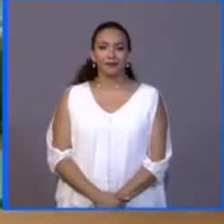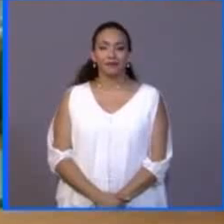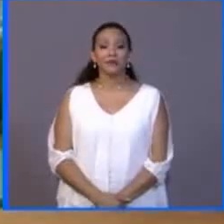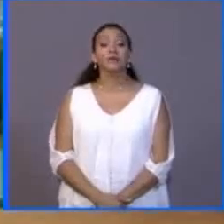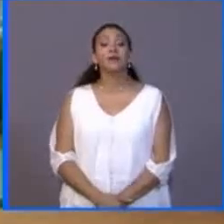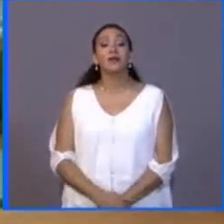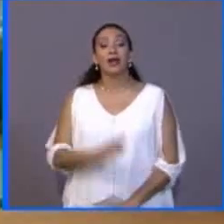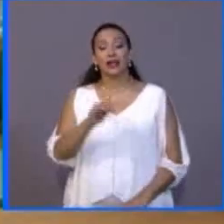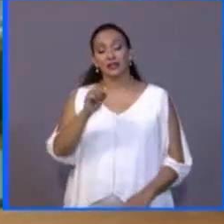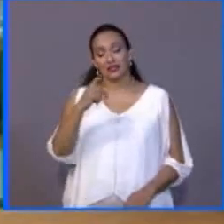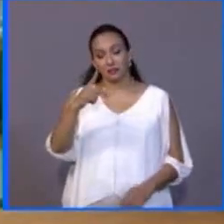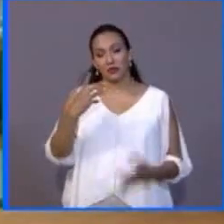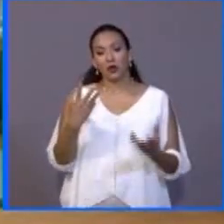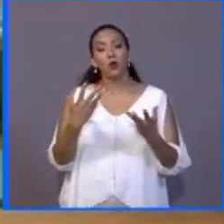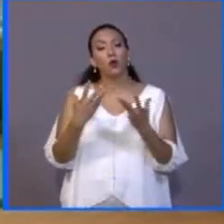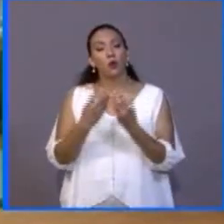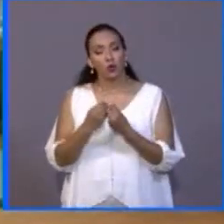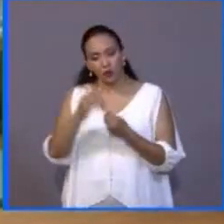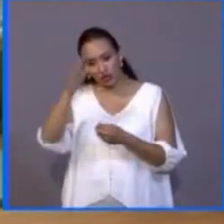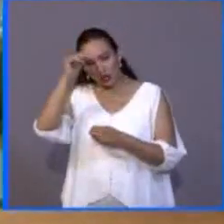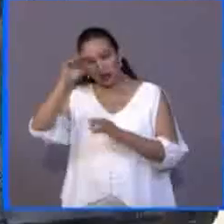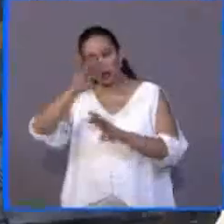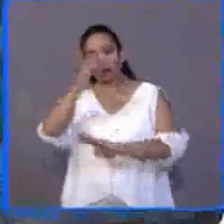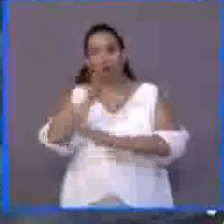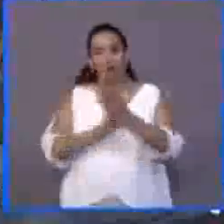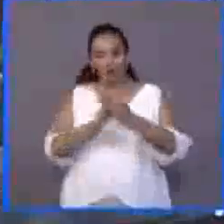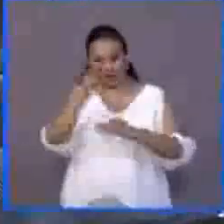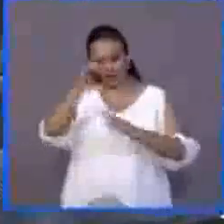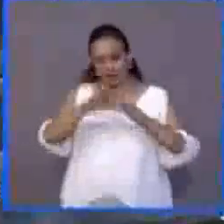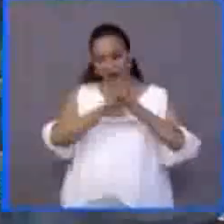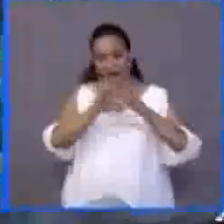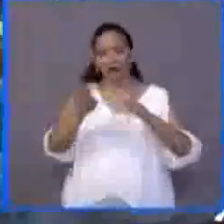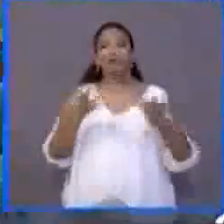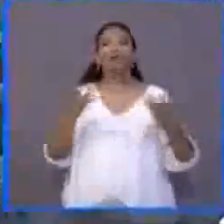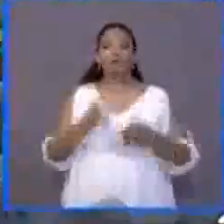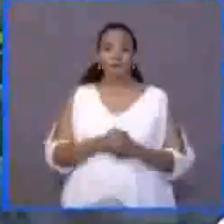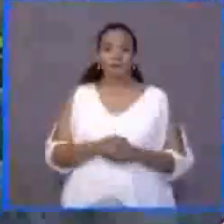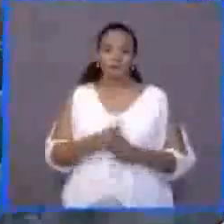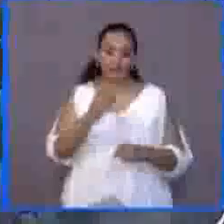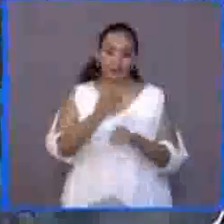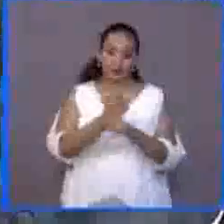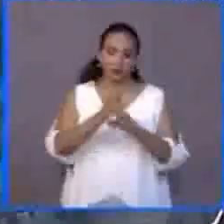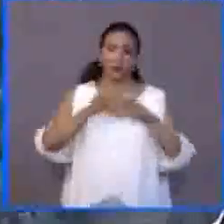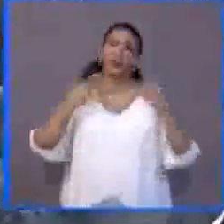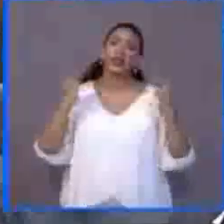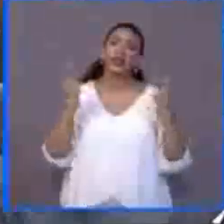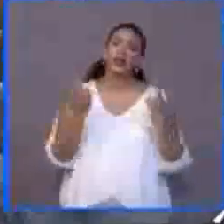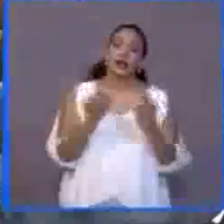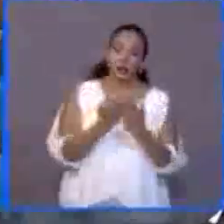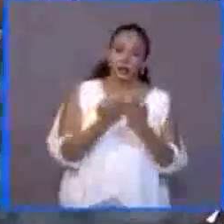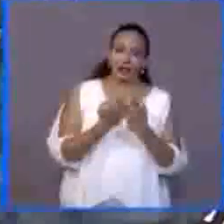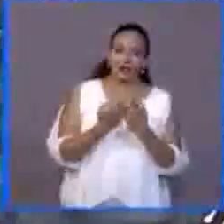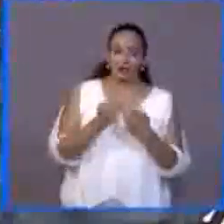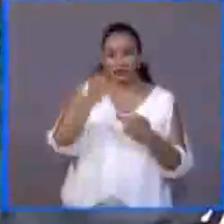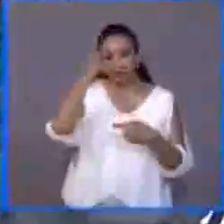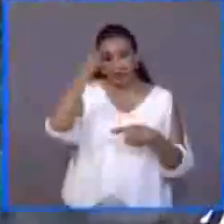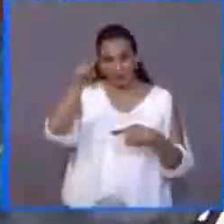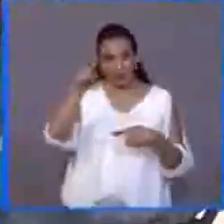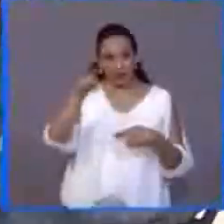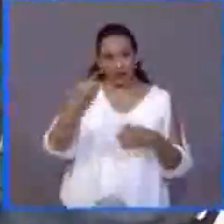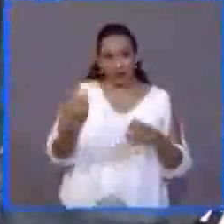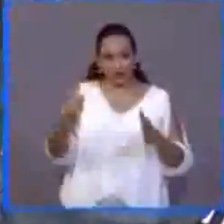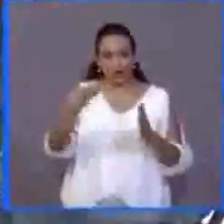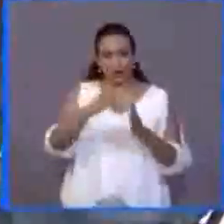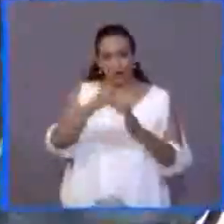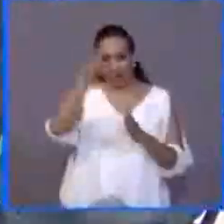La CEPAL, en coordinación con el Pacto Mundial para las Migraciones, llevará a cabo la segunda reunión de revisión regional de implementación